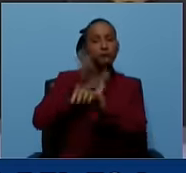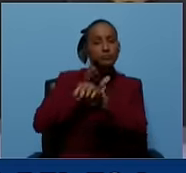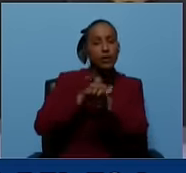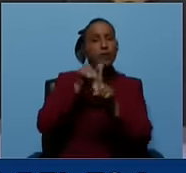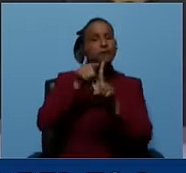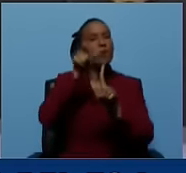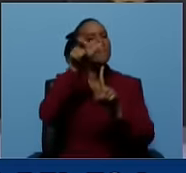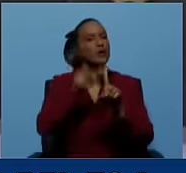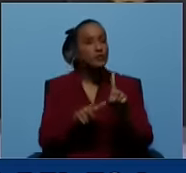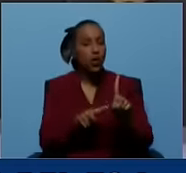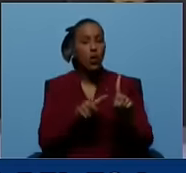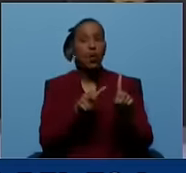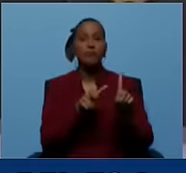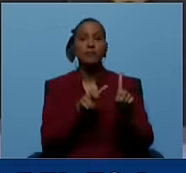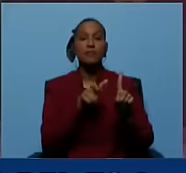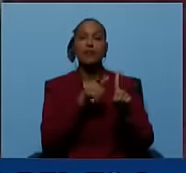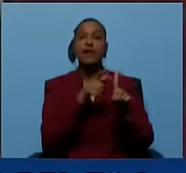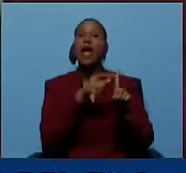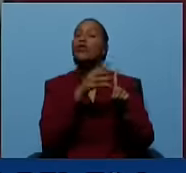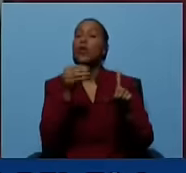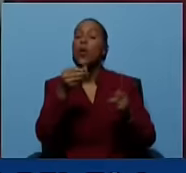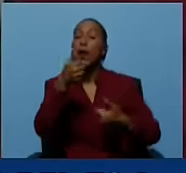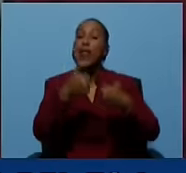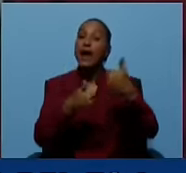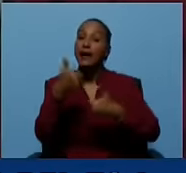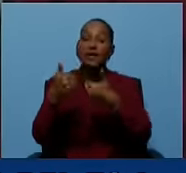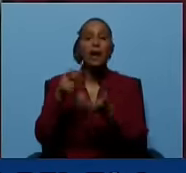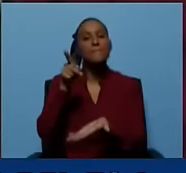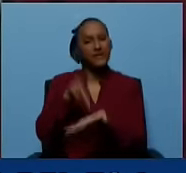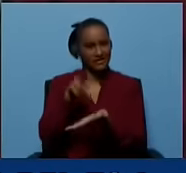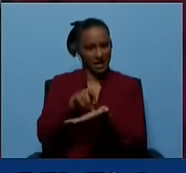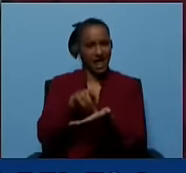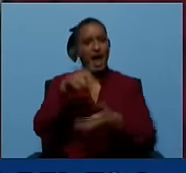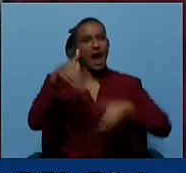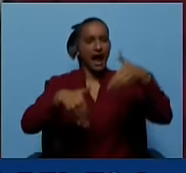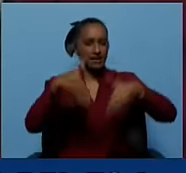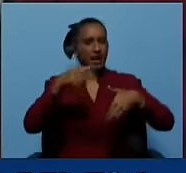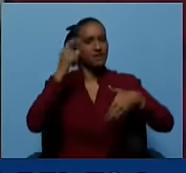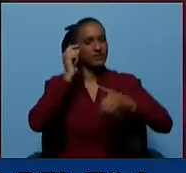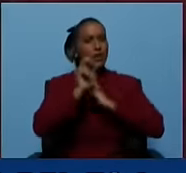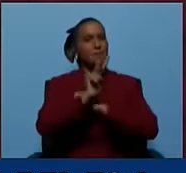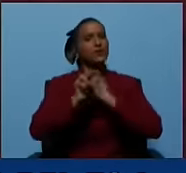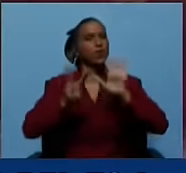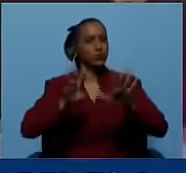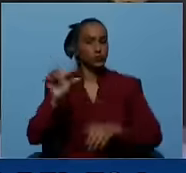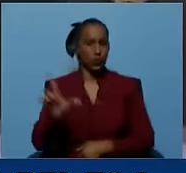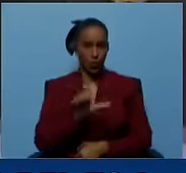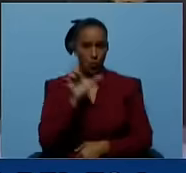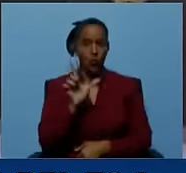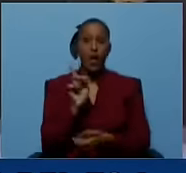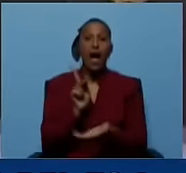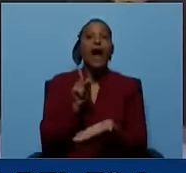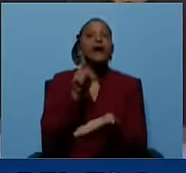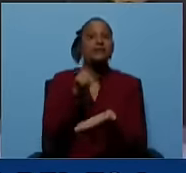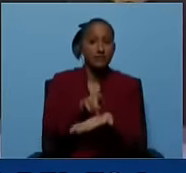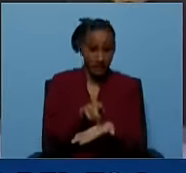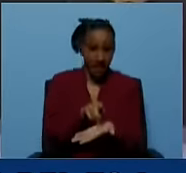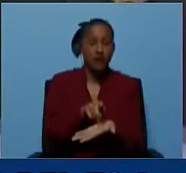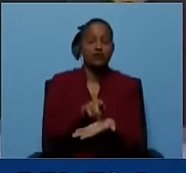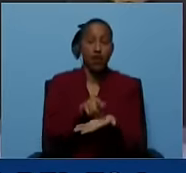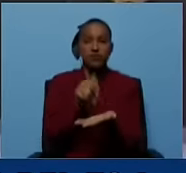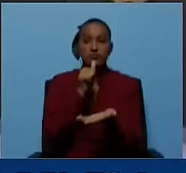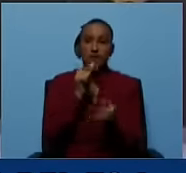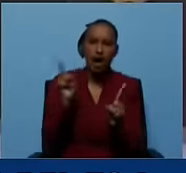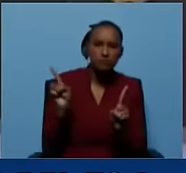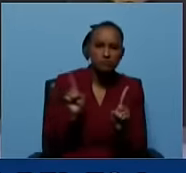hizo justamente a los candidatos que participaron en la elección del 28 de julio, asistieron, acudieron a esa